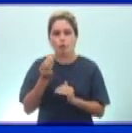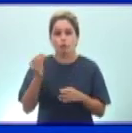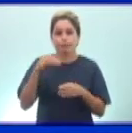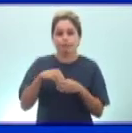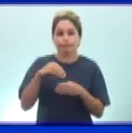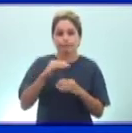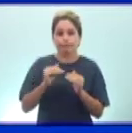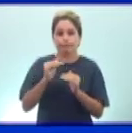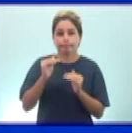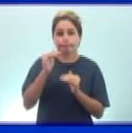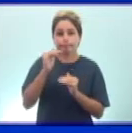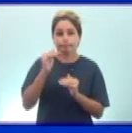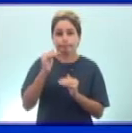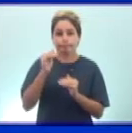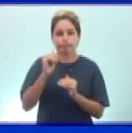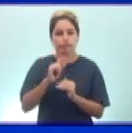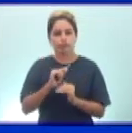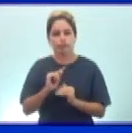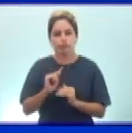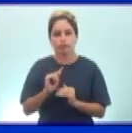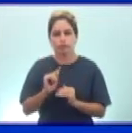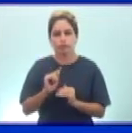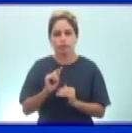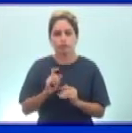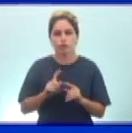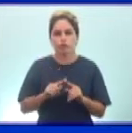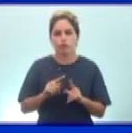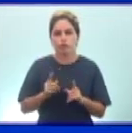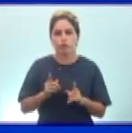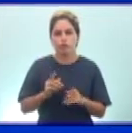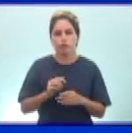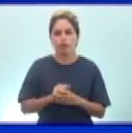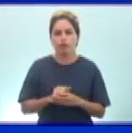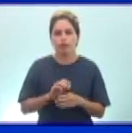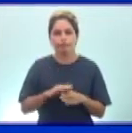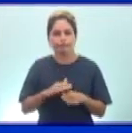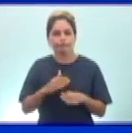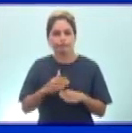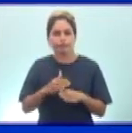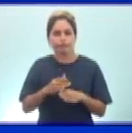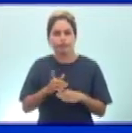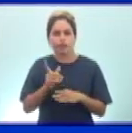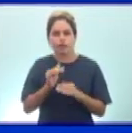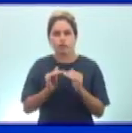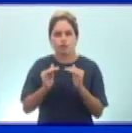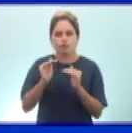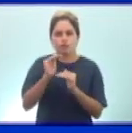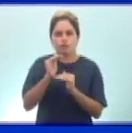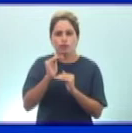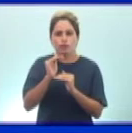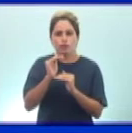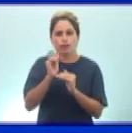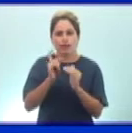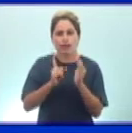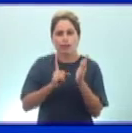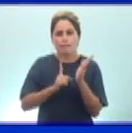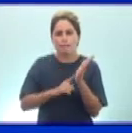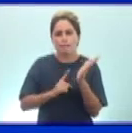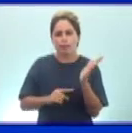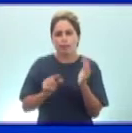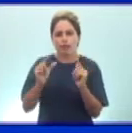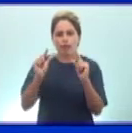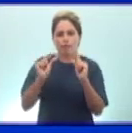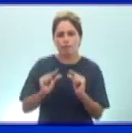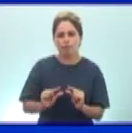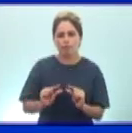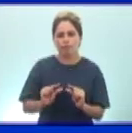puede darse el caso, como es el ejemplo, que exista un subnivel de un menor contenido energético, de un menor nivel de energía, que tiene